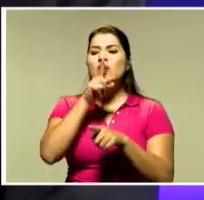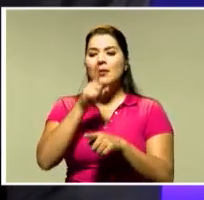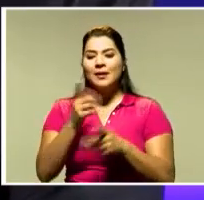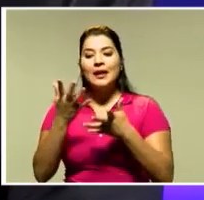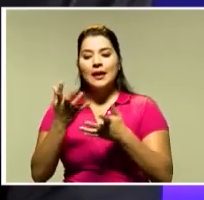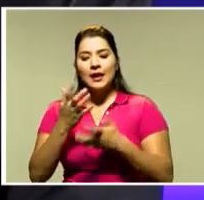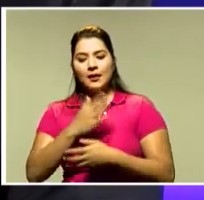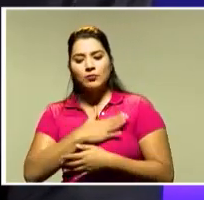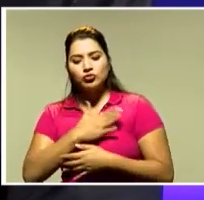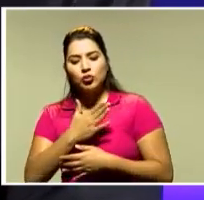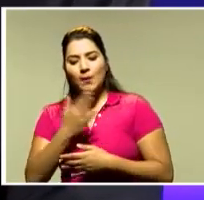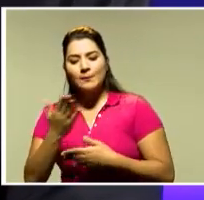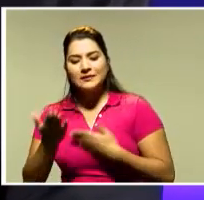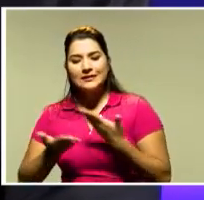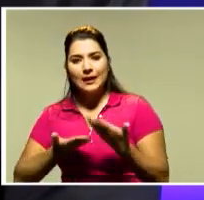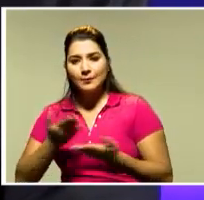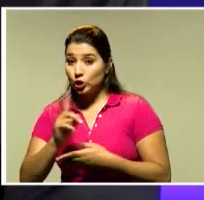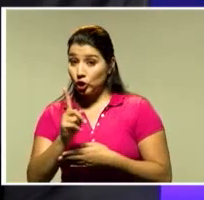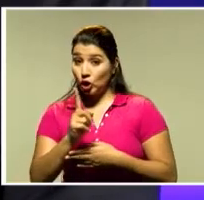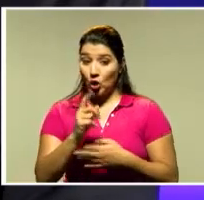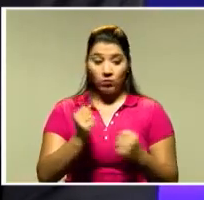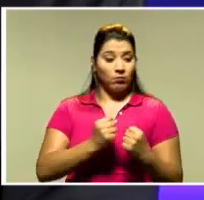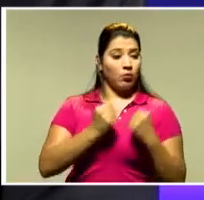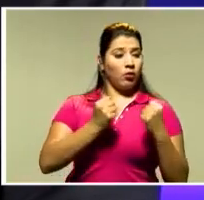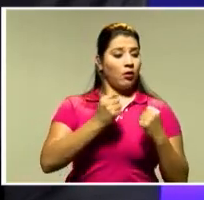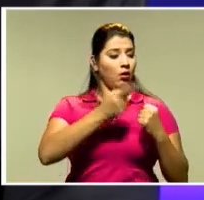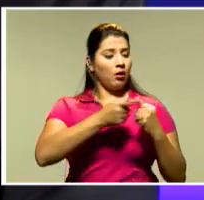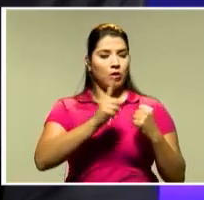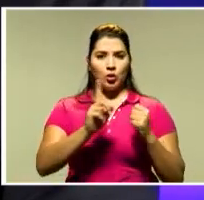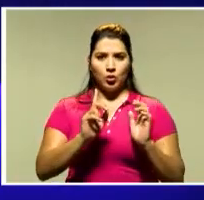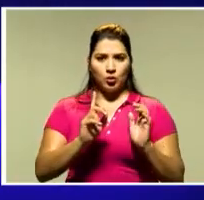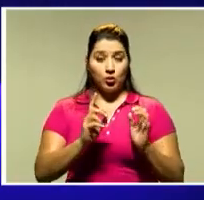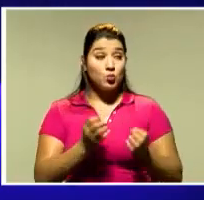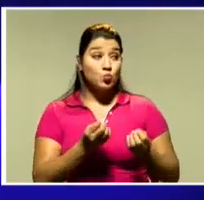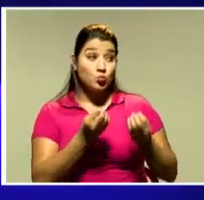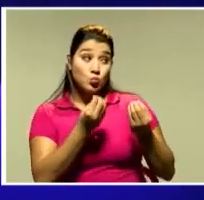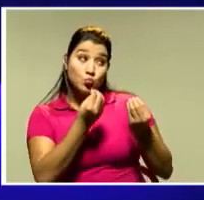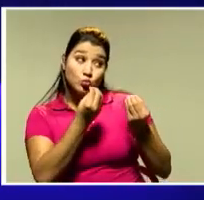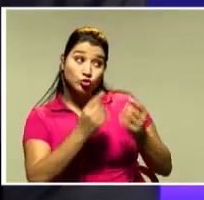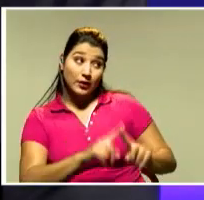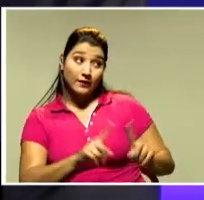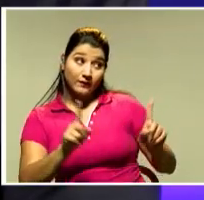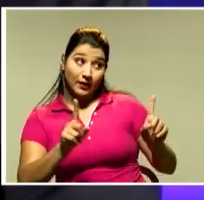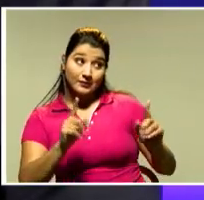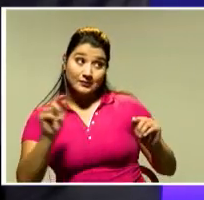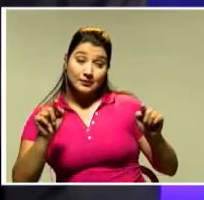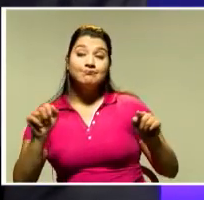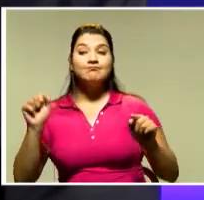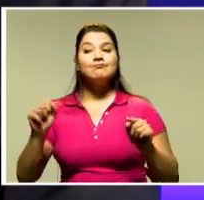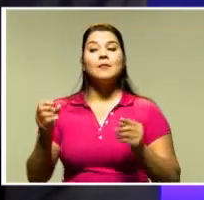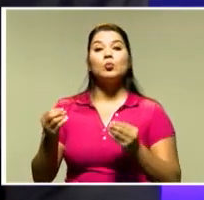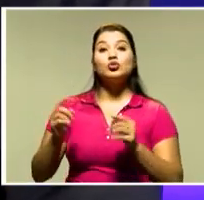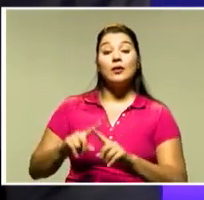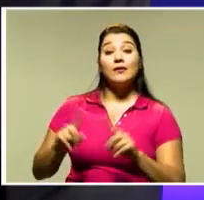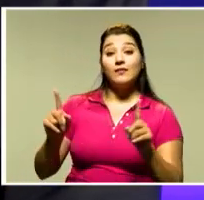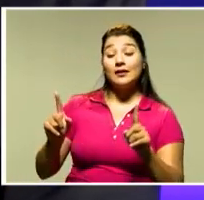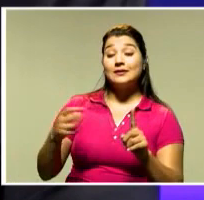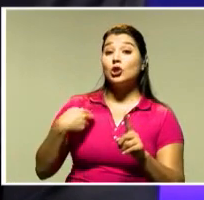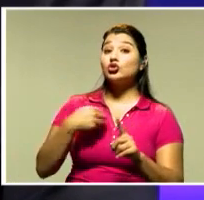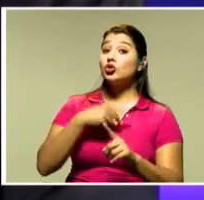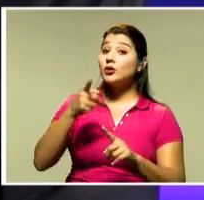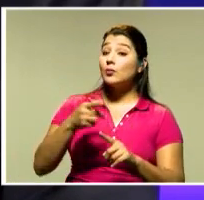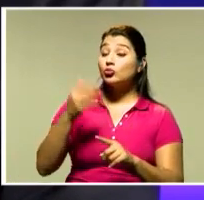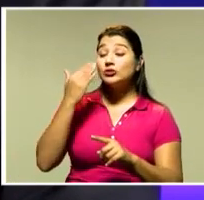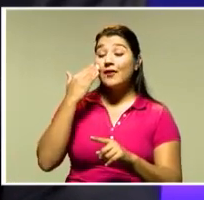servicio, más que de poder, vocación de servicio. Hay una diferencia bien importante. Es una diferencia importante. Tenemos que saber hacer las